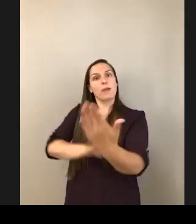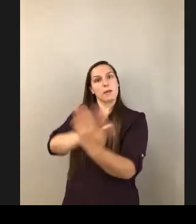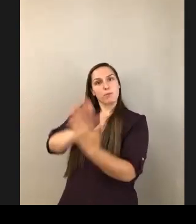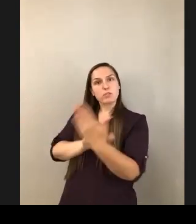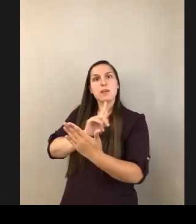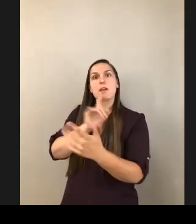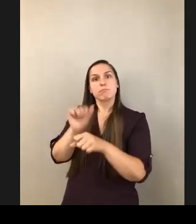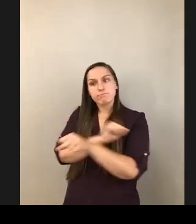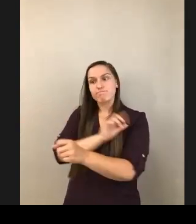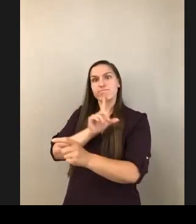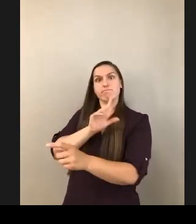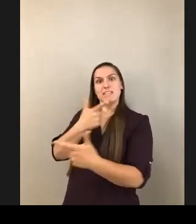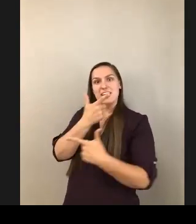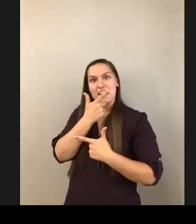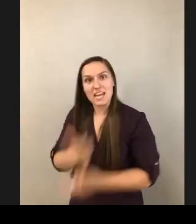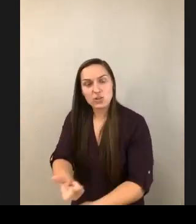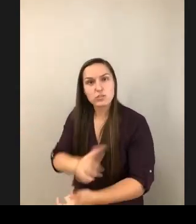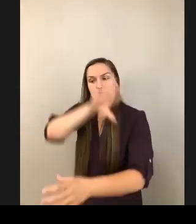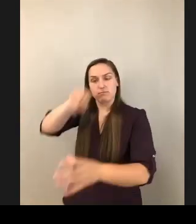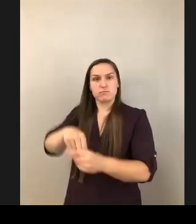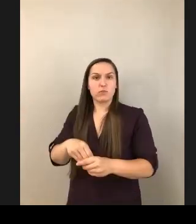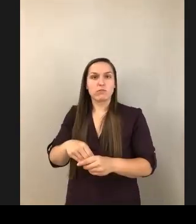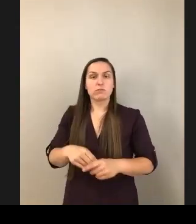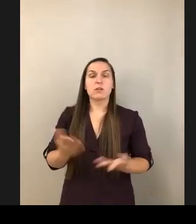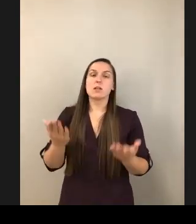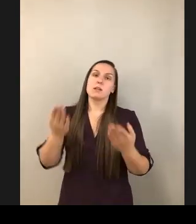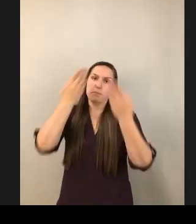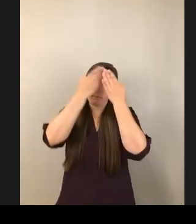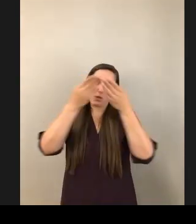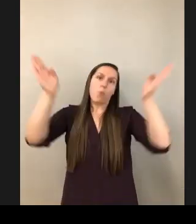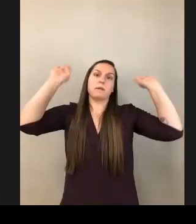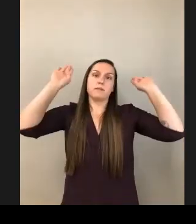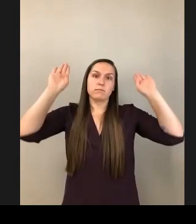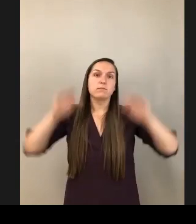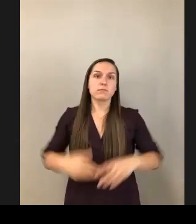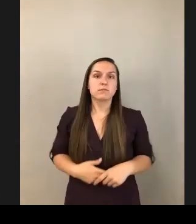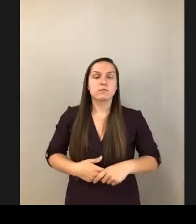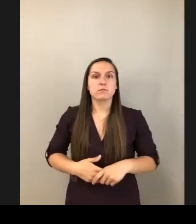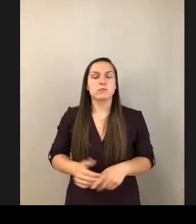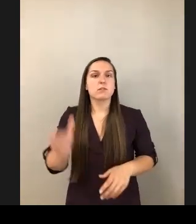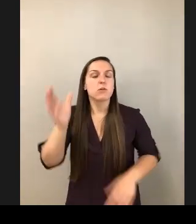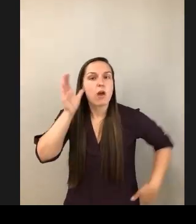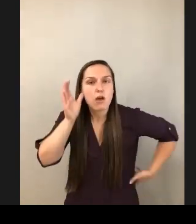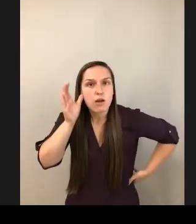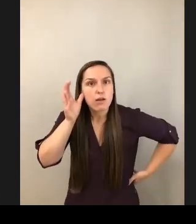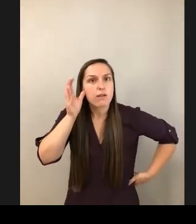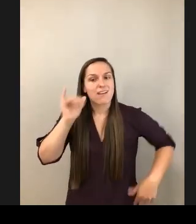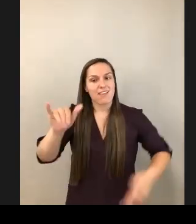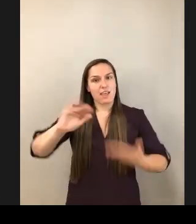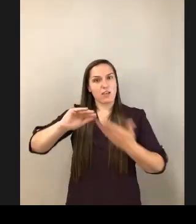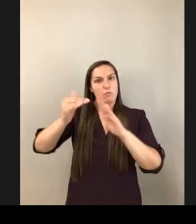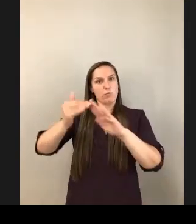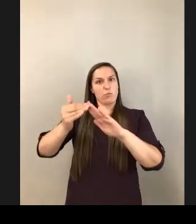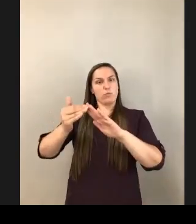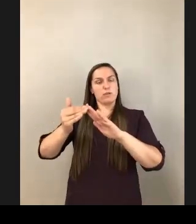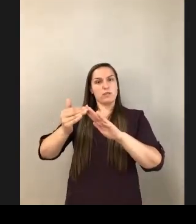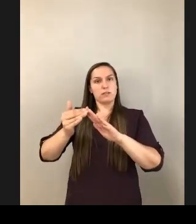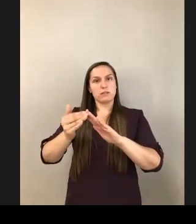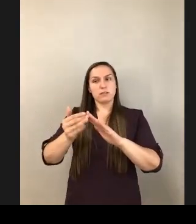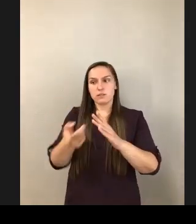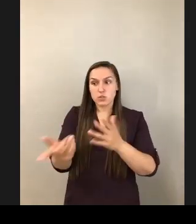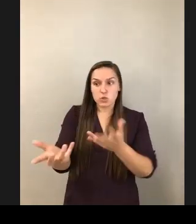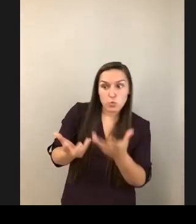estar presentes físicamente y ser abiertos para escuchar lo que quieren